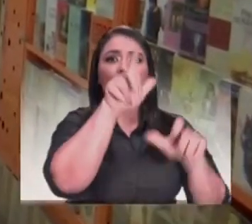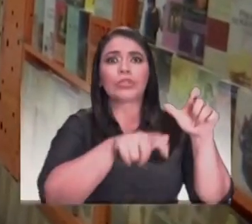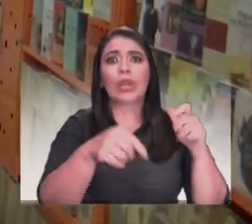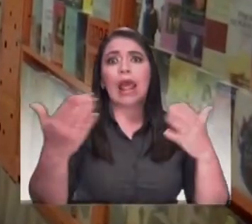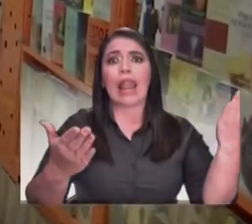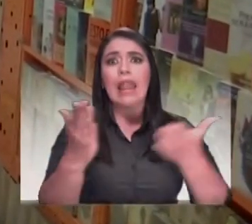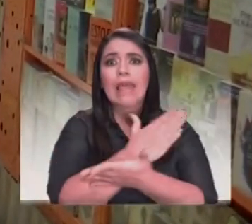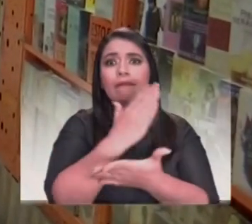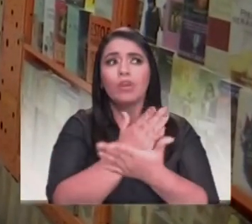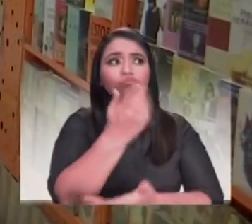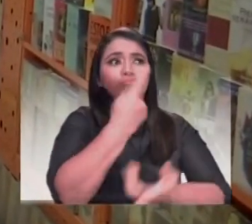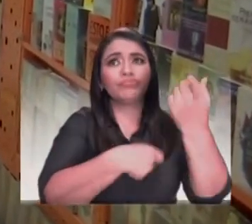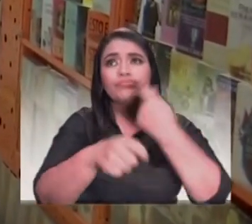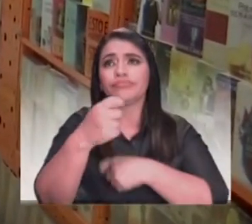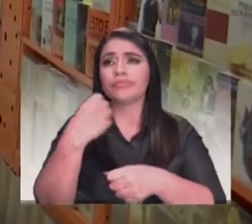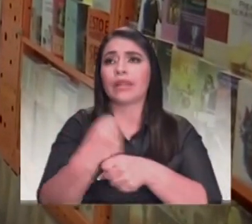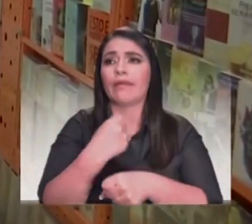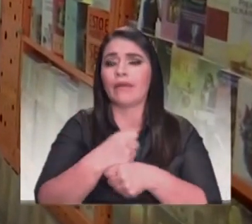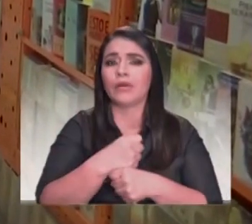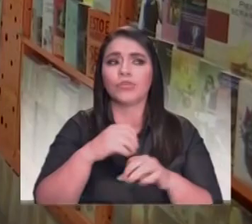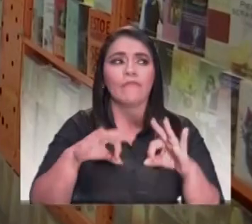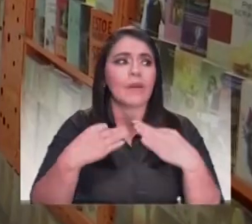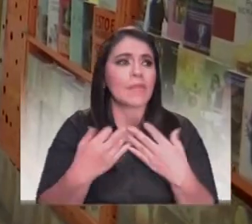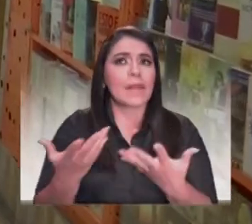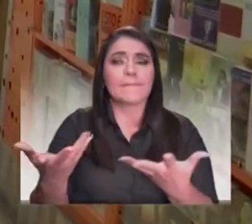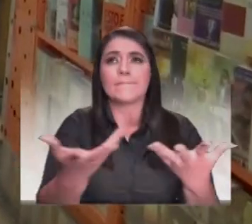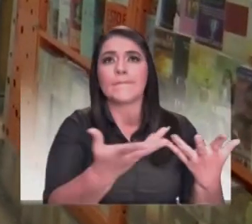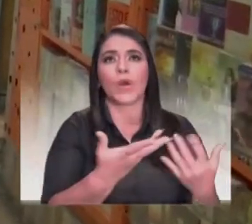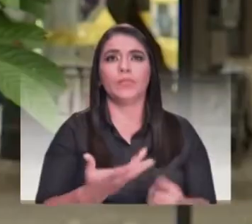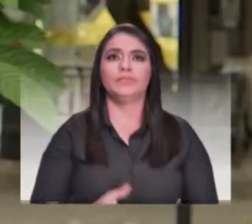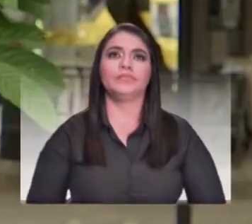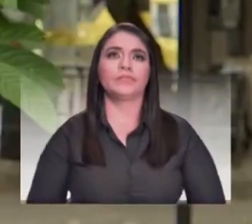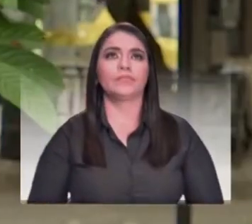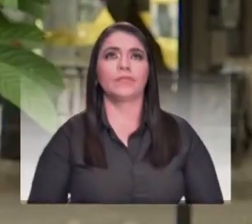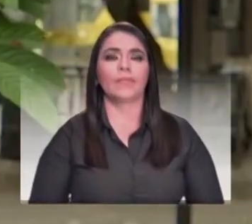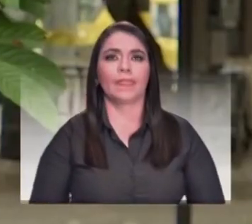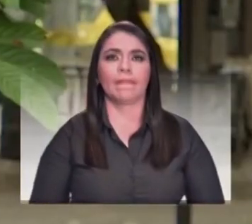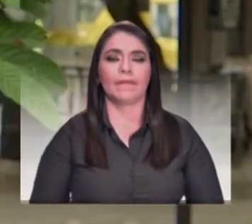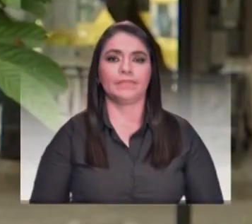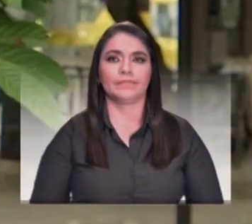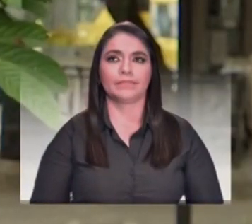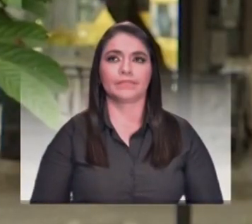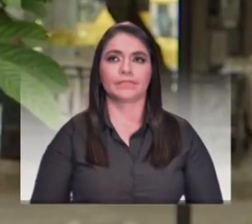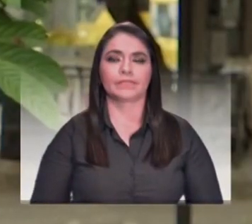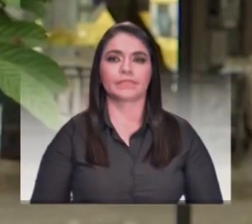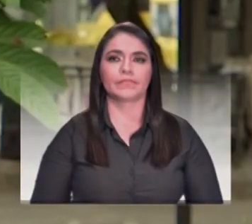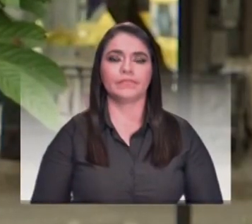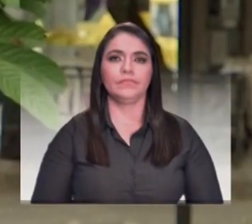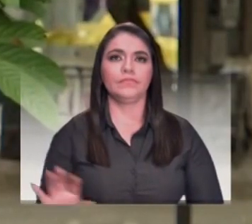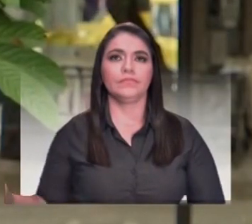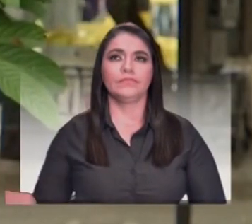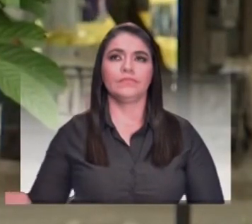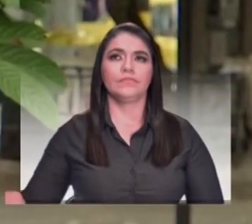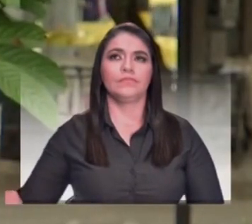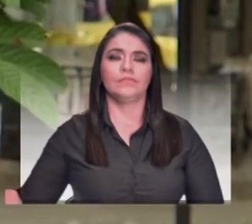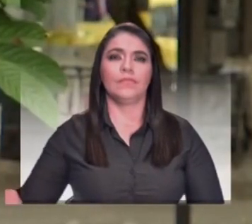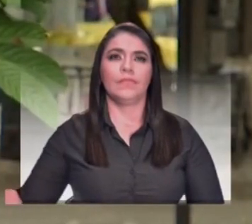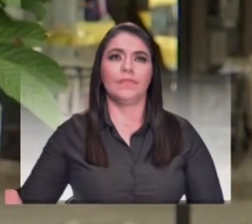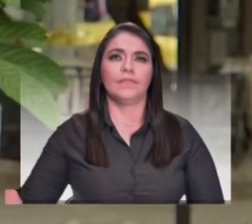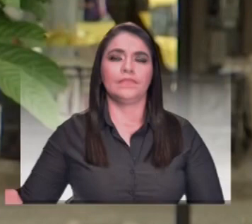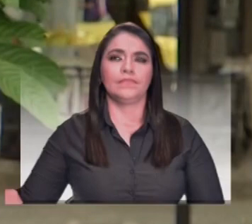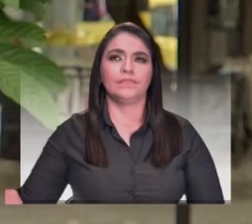su sustento y el de sus familias en el pasaje La Bastilla. Muy contentos porque después de más de